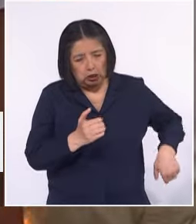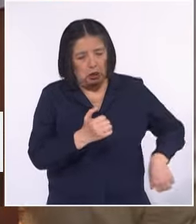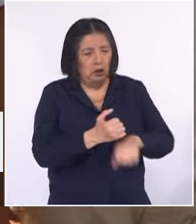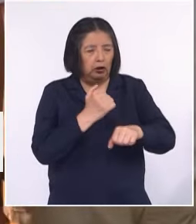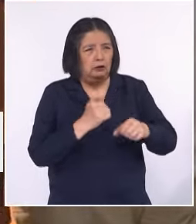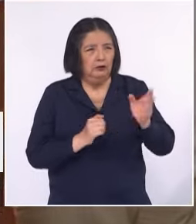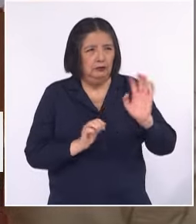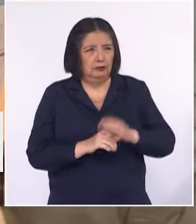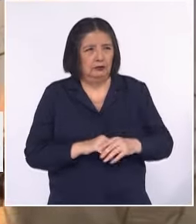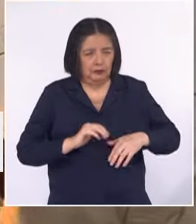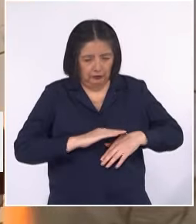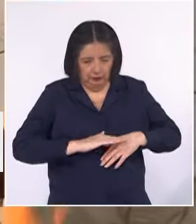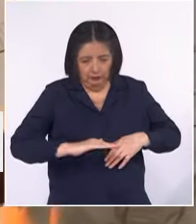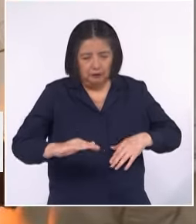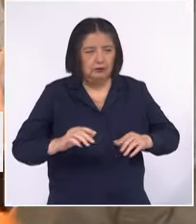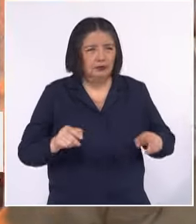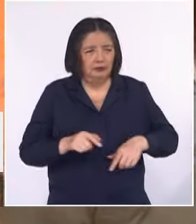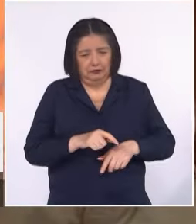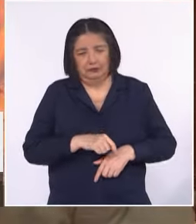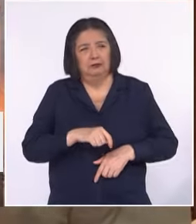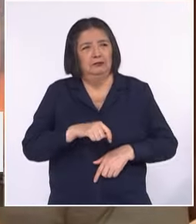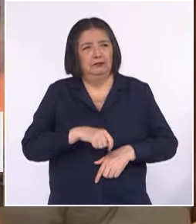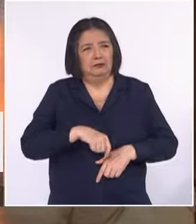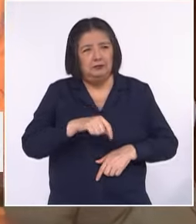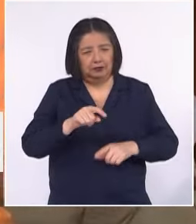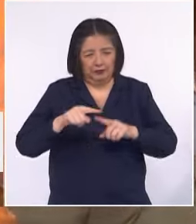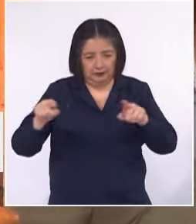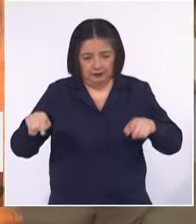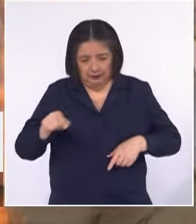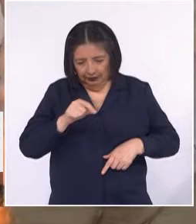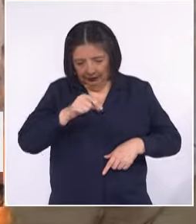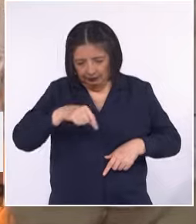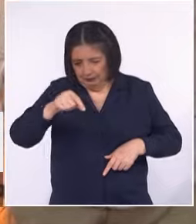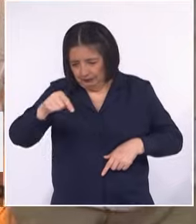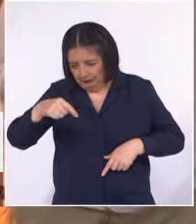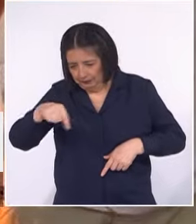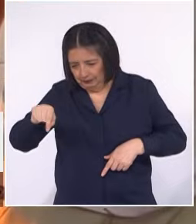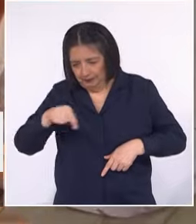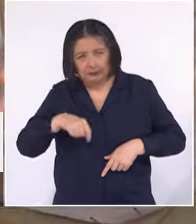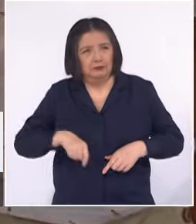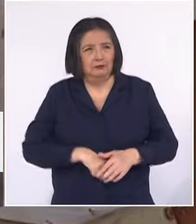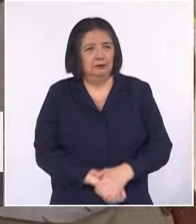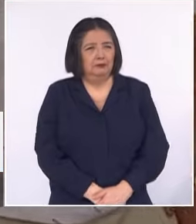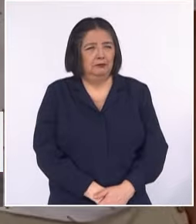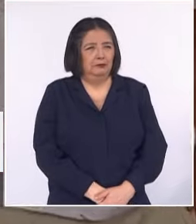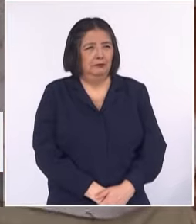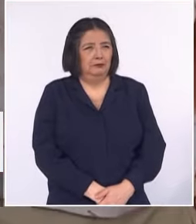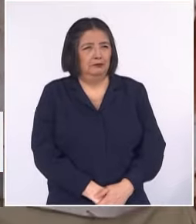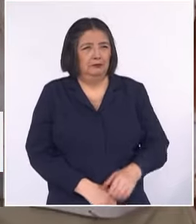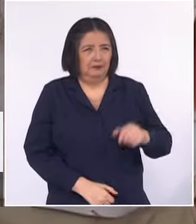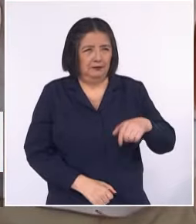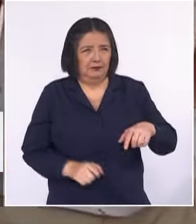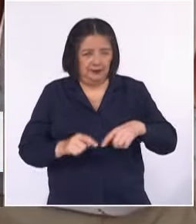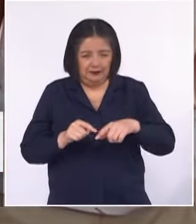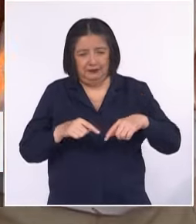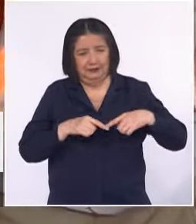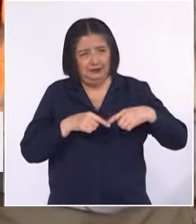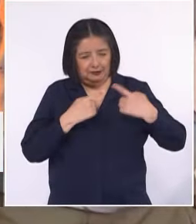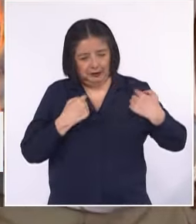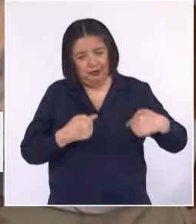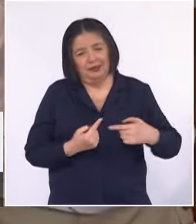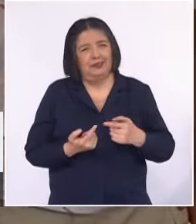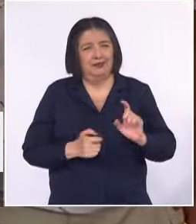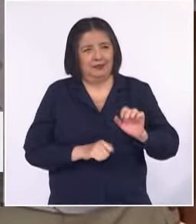el suelo es una pizarra gigante que con nuestros deditos dibujamos. Allí dibujamos corazones